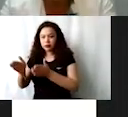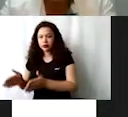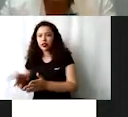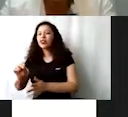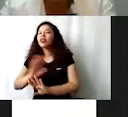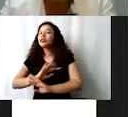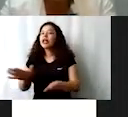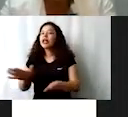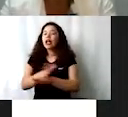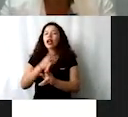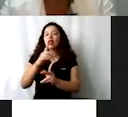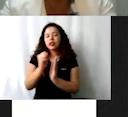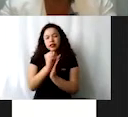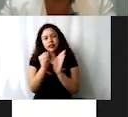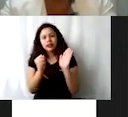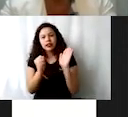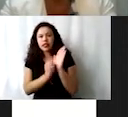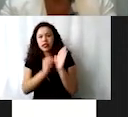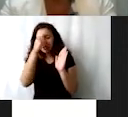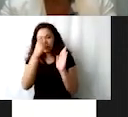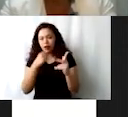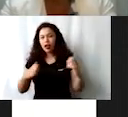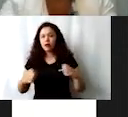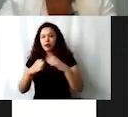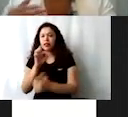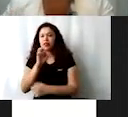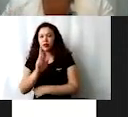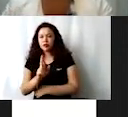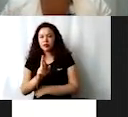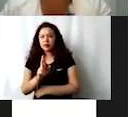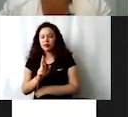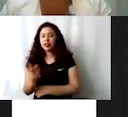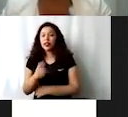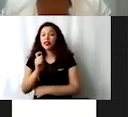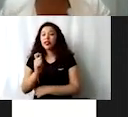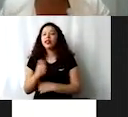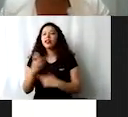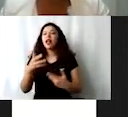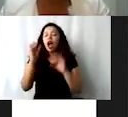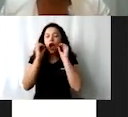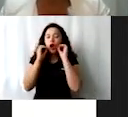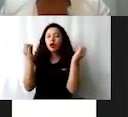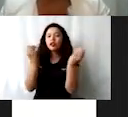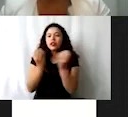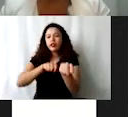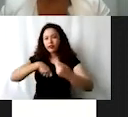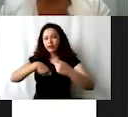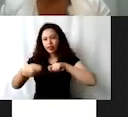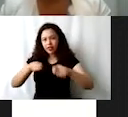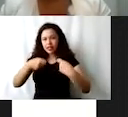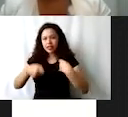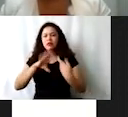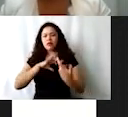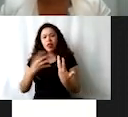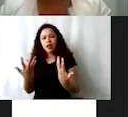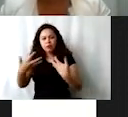visión sistemática y contingente, es decir, esa organización flexible y adaptable.